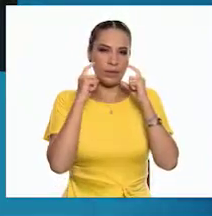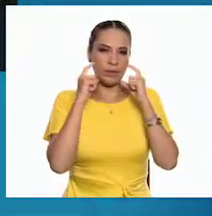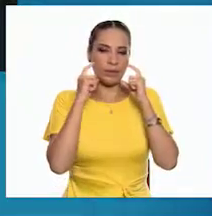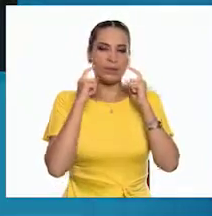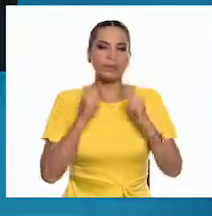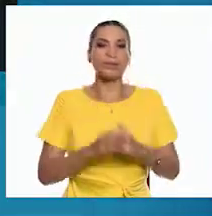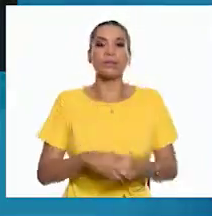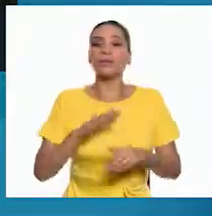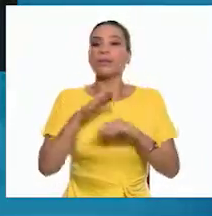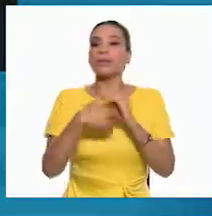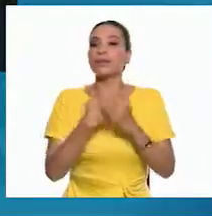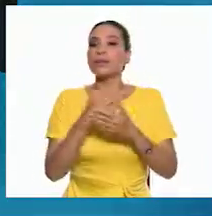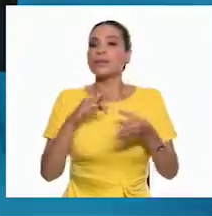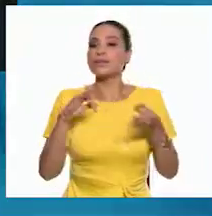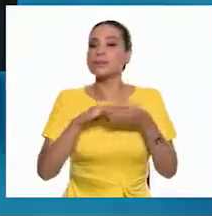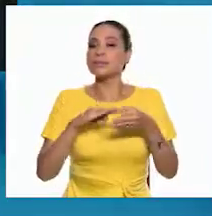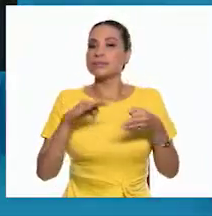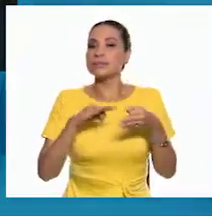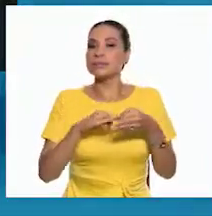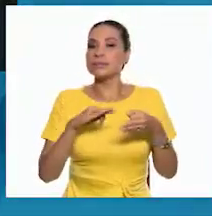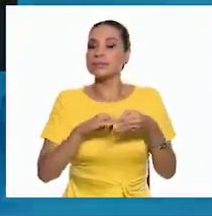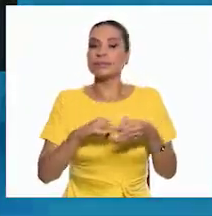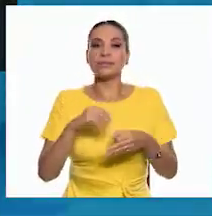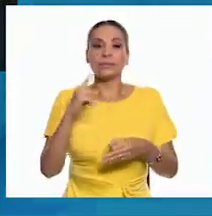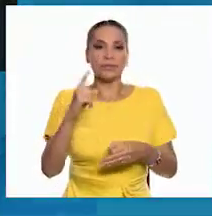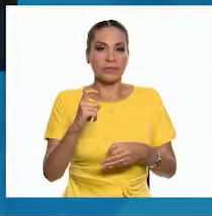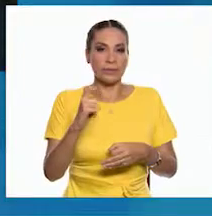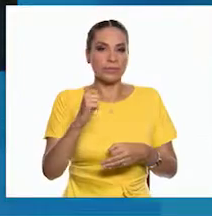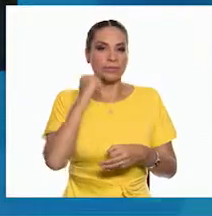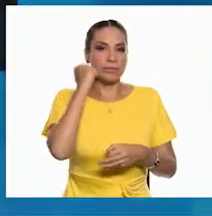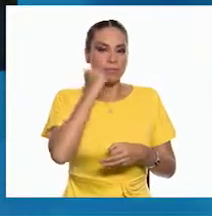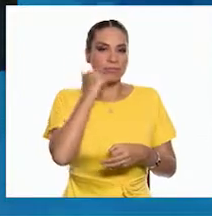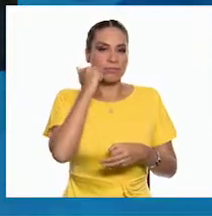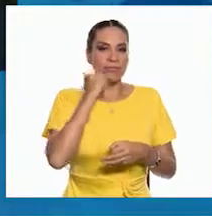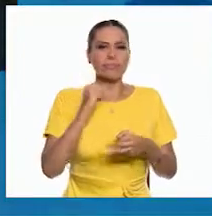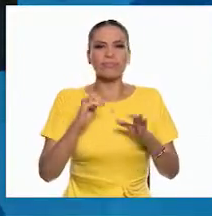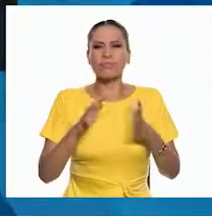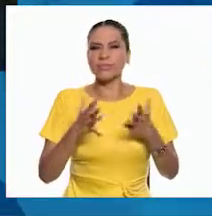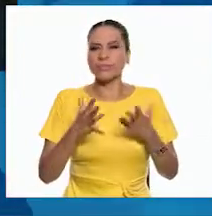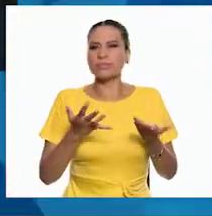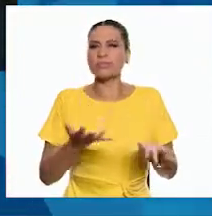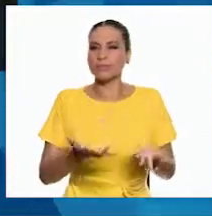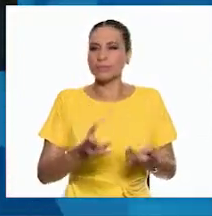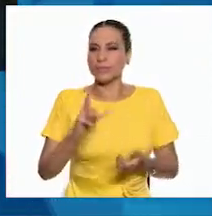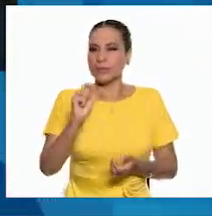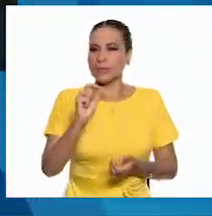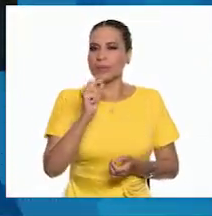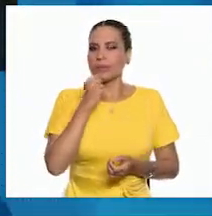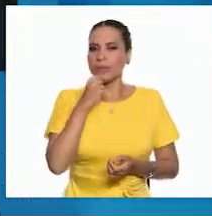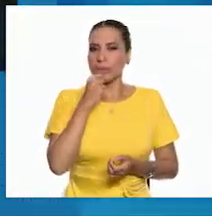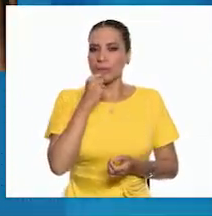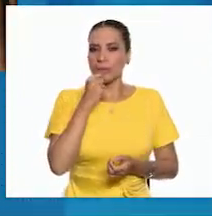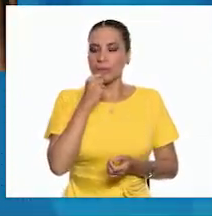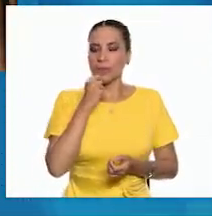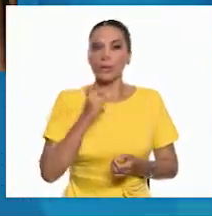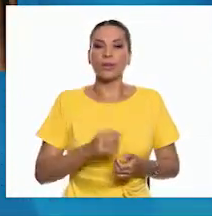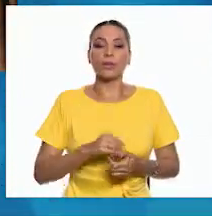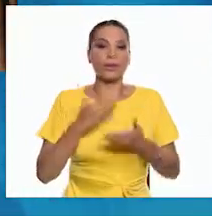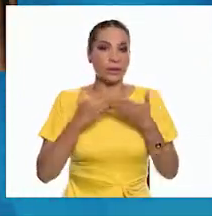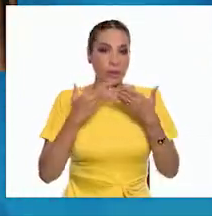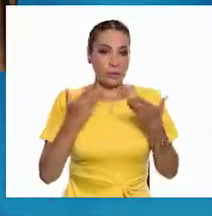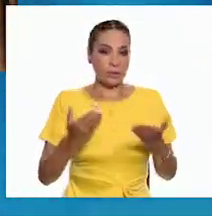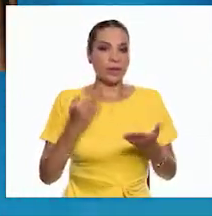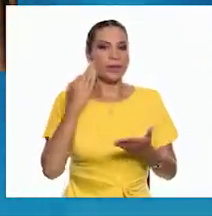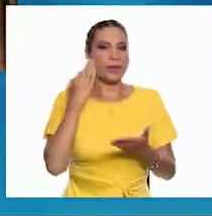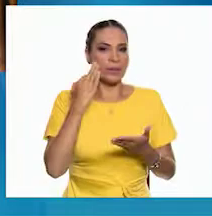cubrebocas. Lava tus manos frecuentemente con agua y con jabón, por lo menos durante 20 segundos. Ahora